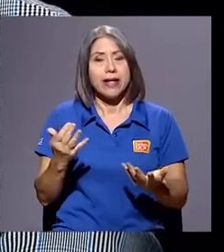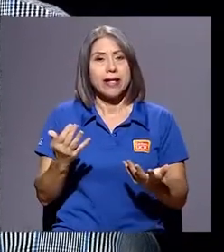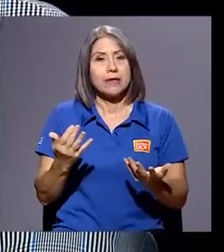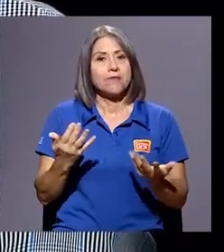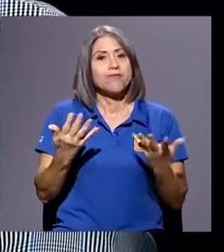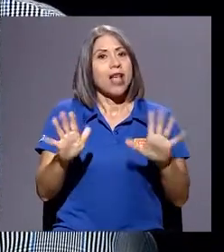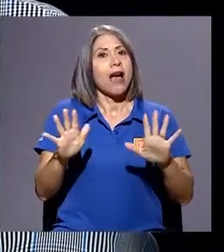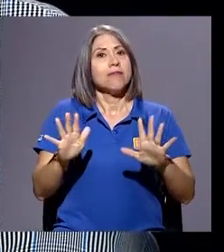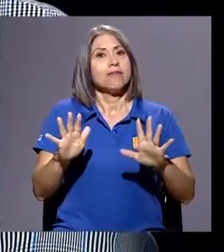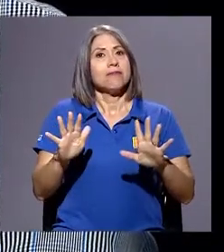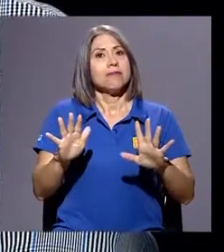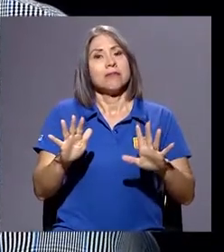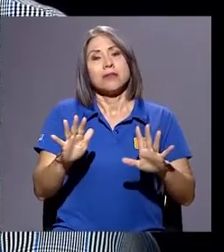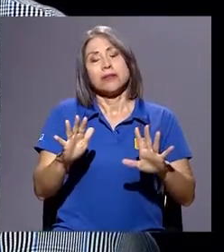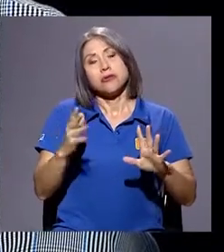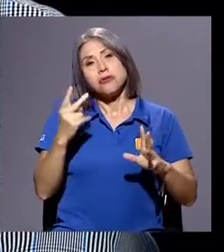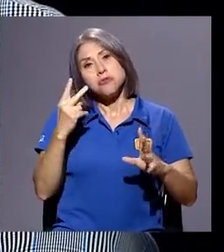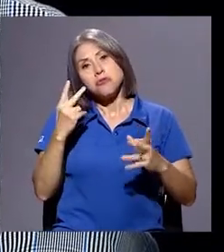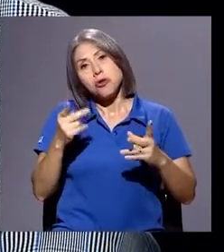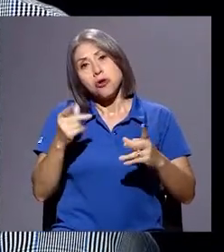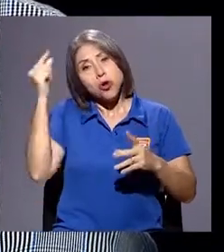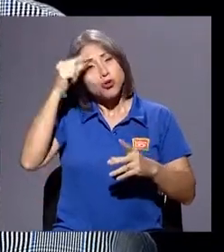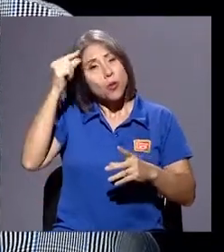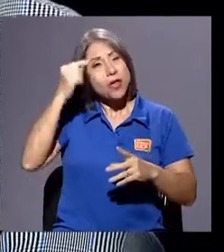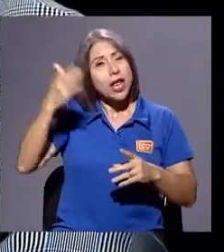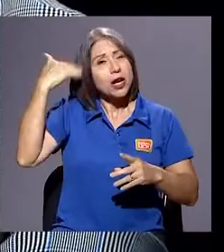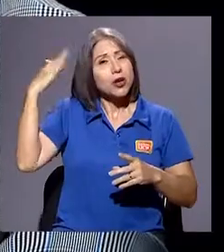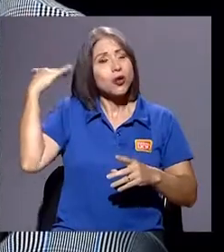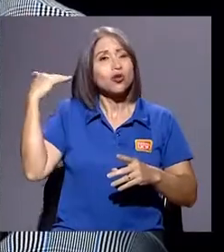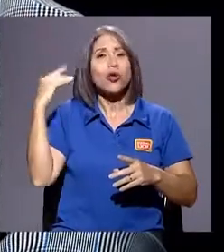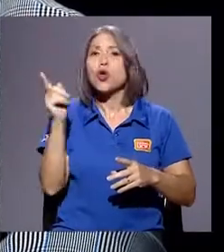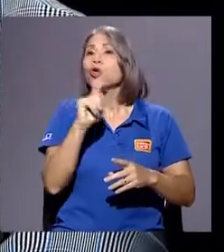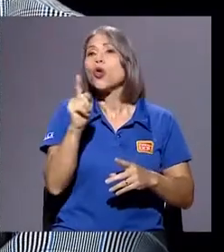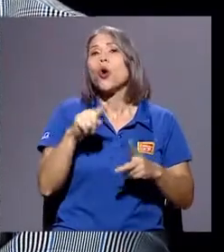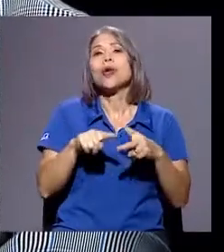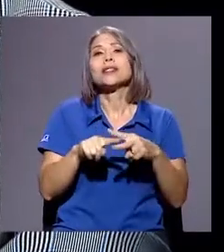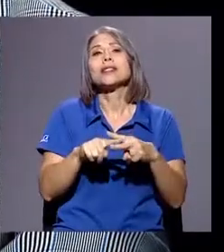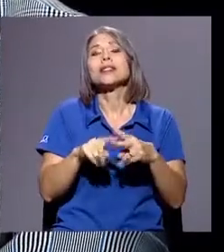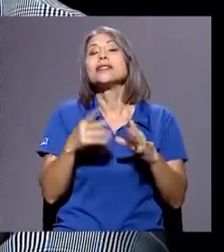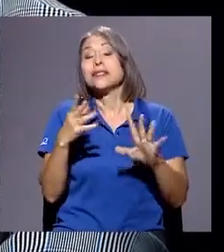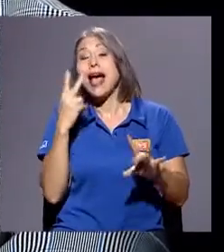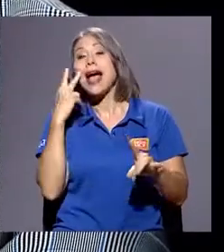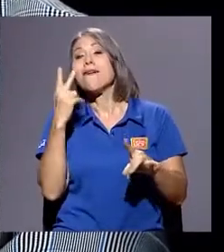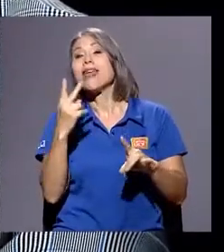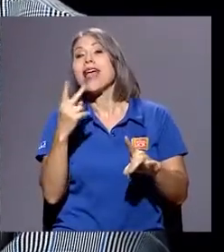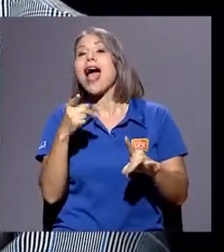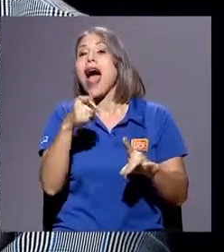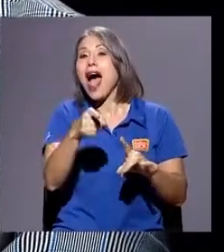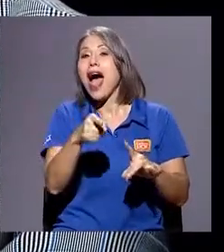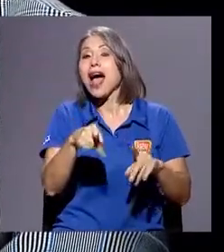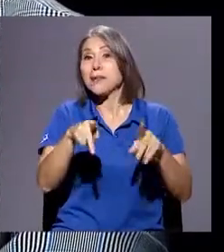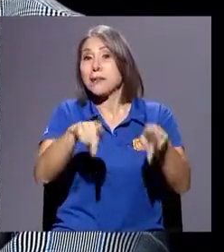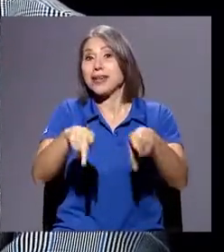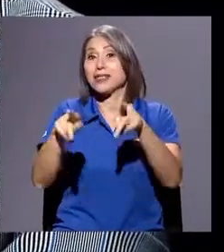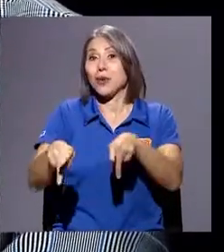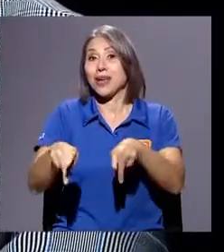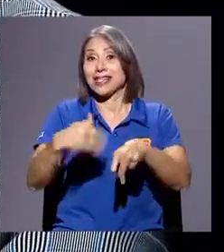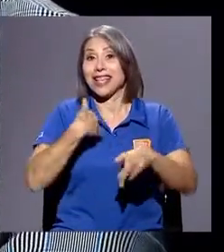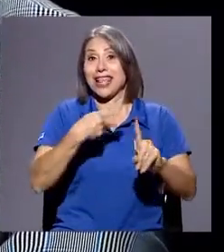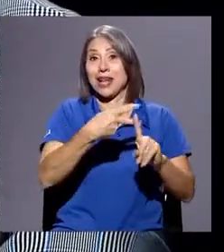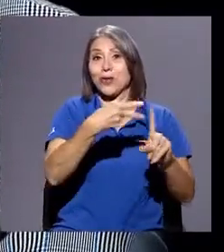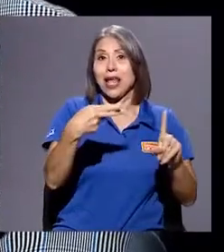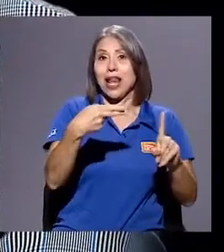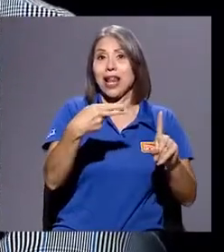ya nos empieza a ver los gobiernos desde esa época como los millonarios hoteleros que se dedican a eso y que esto no es, y ese no es su negocio